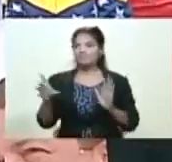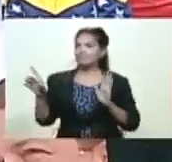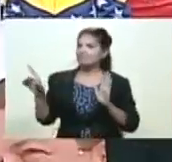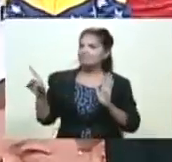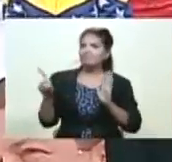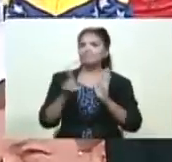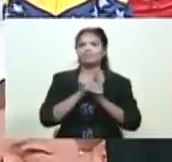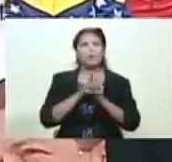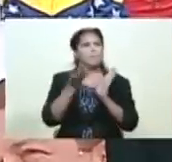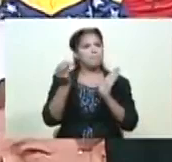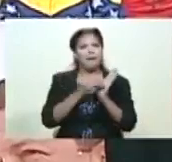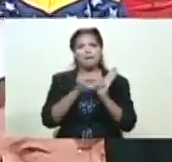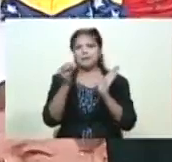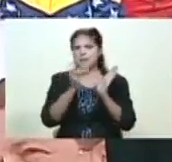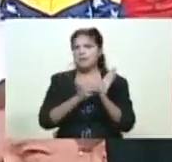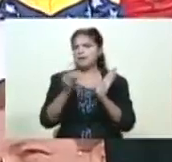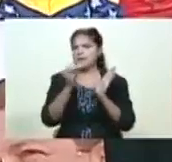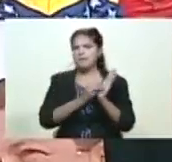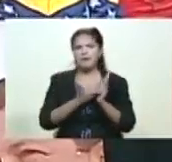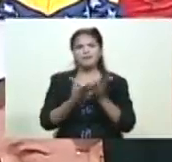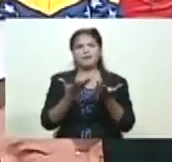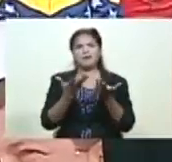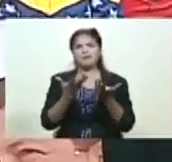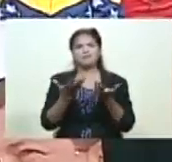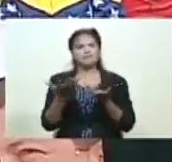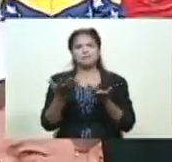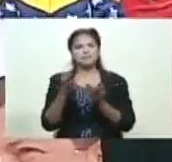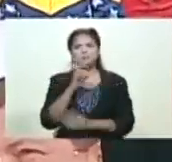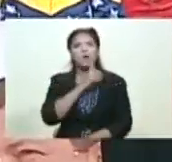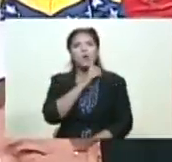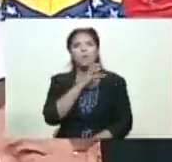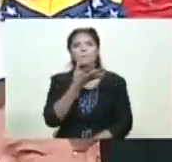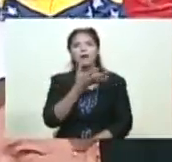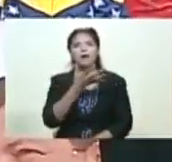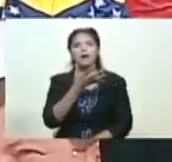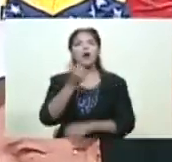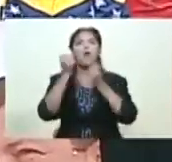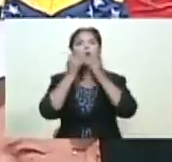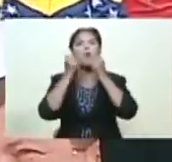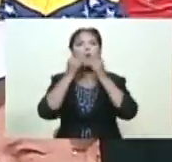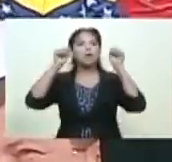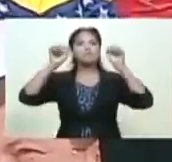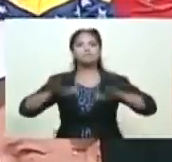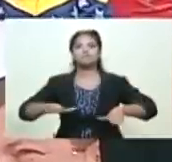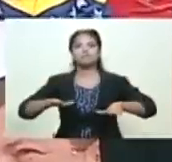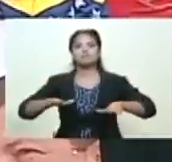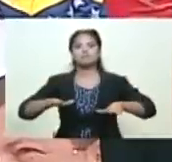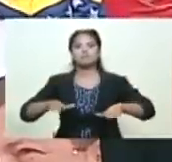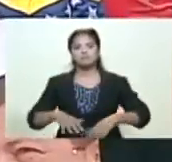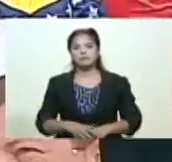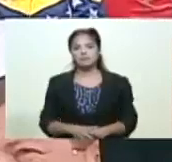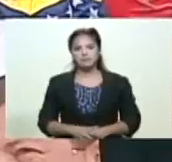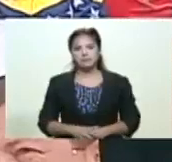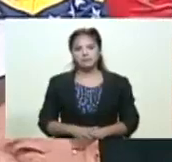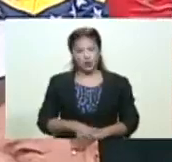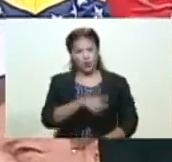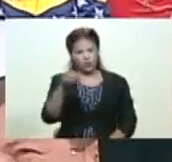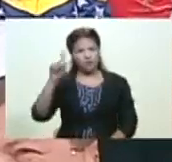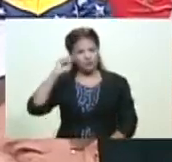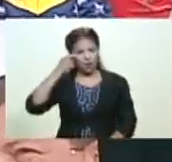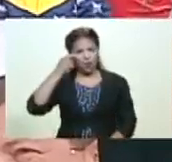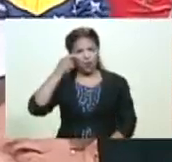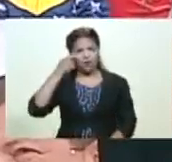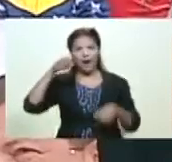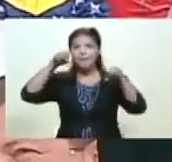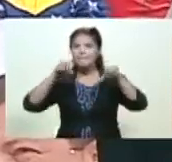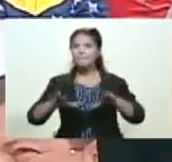decretaron varias veces una llamada a huelga general indefinida. ¿Ustedes se acuerdan